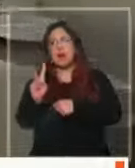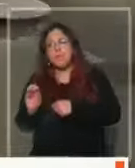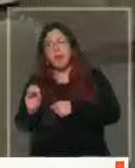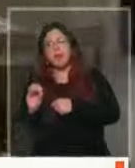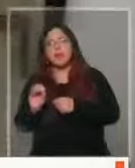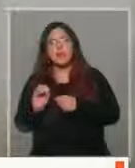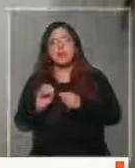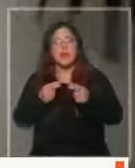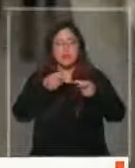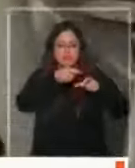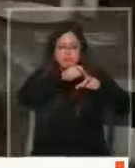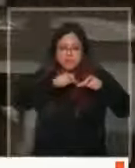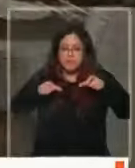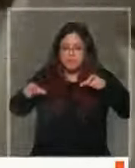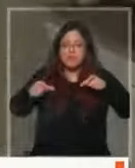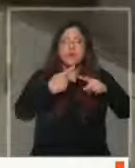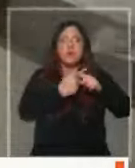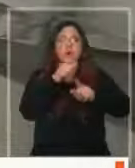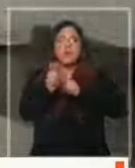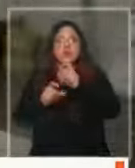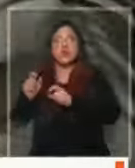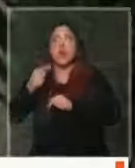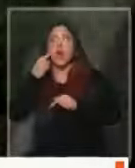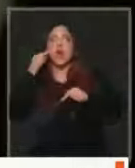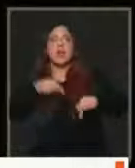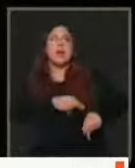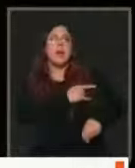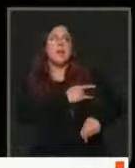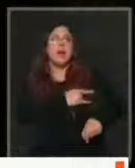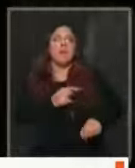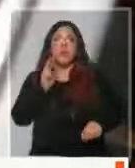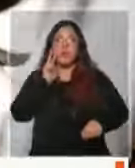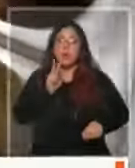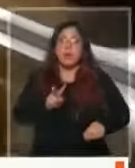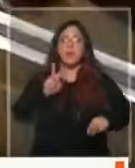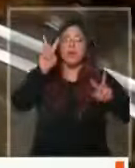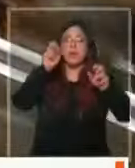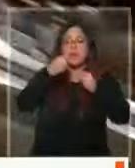llegado a Maipú a conocer distintas carnes a la parrilla y el lomo salteado. Acompáñenos.